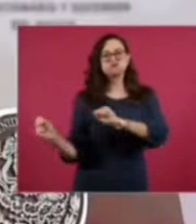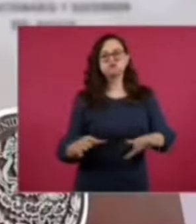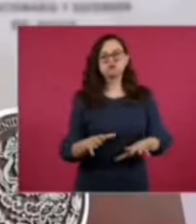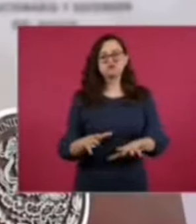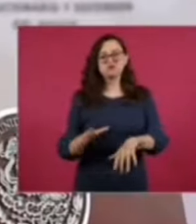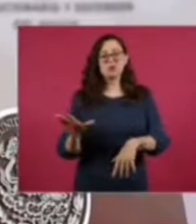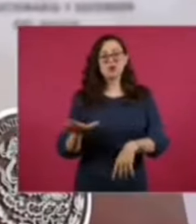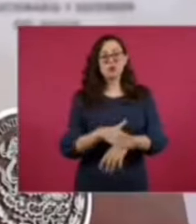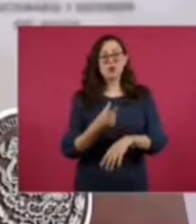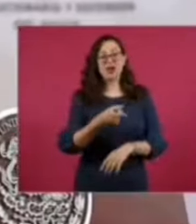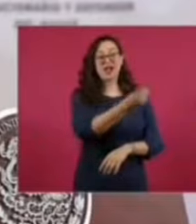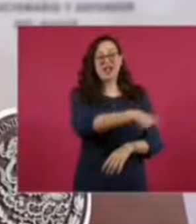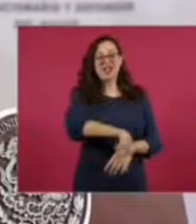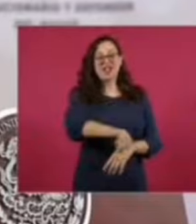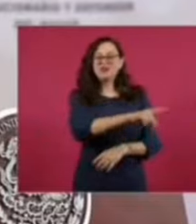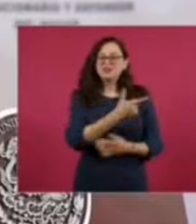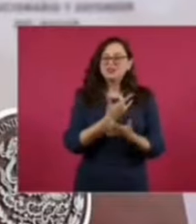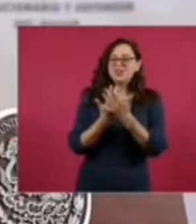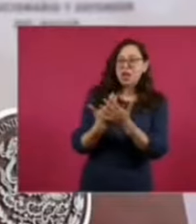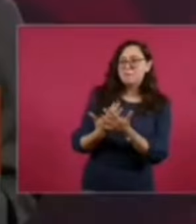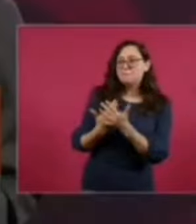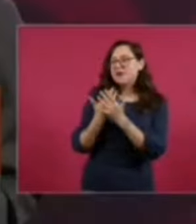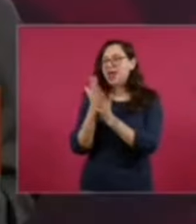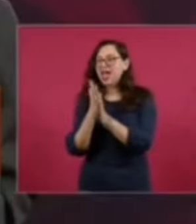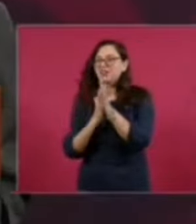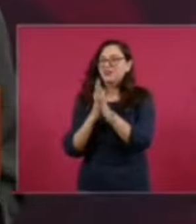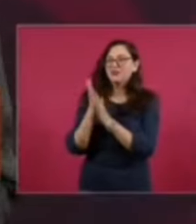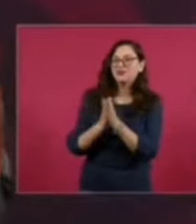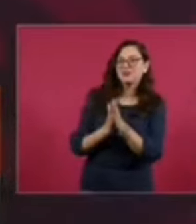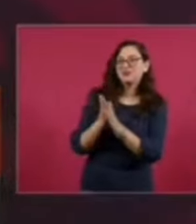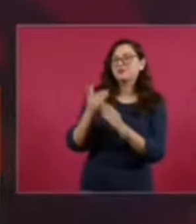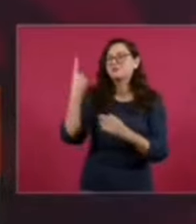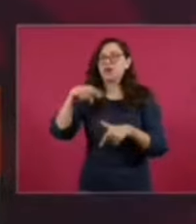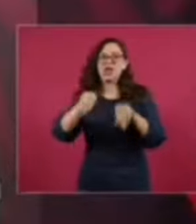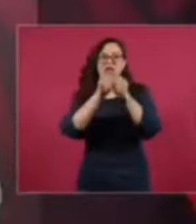Sí, quieren mano dura, son muy hipócritas.